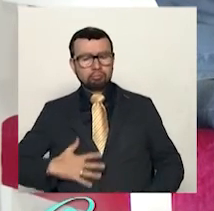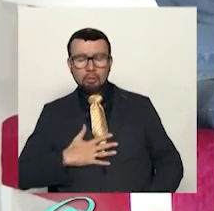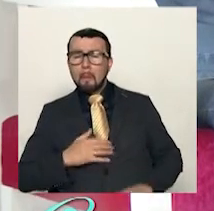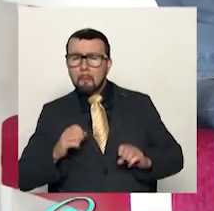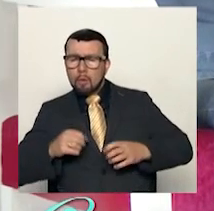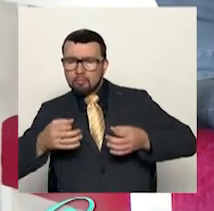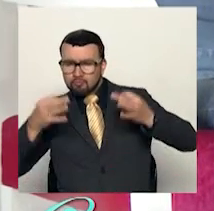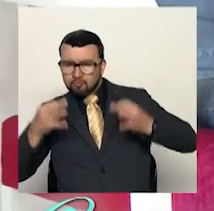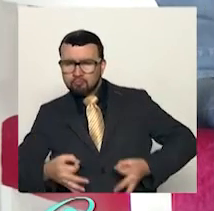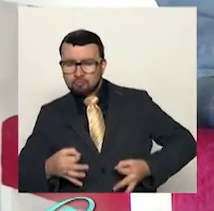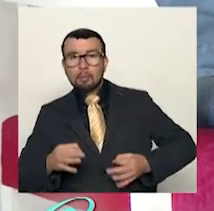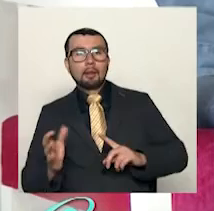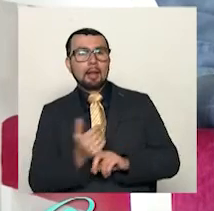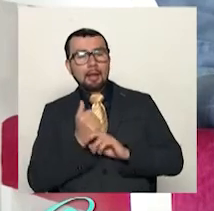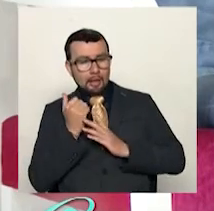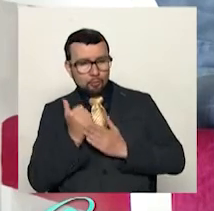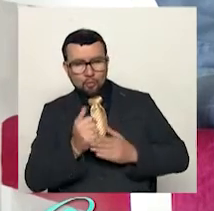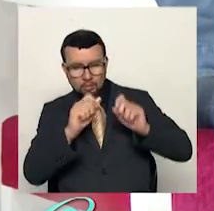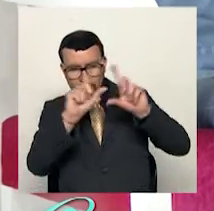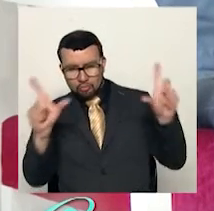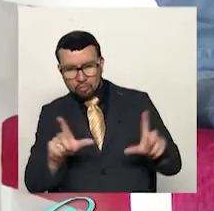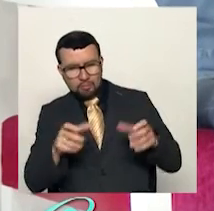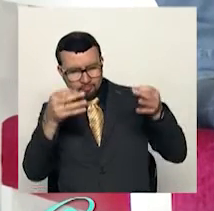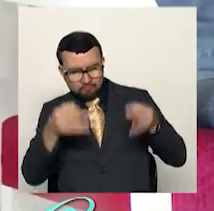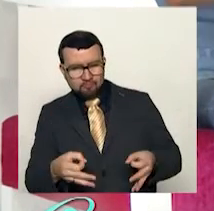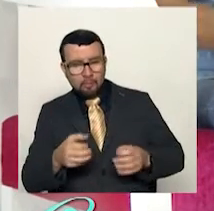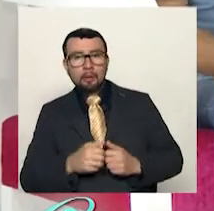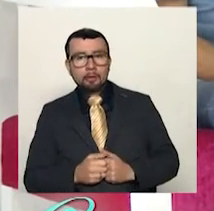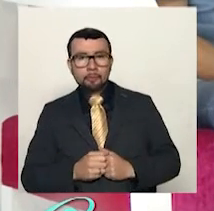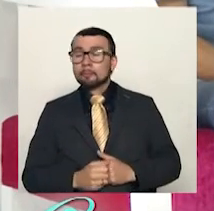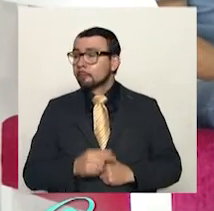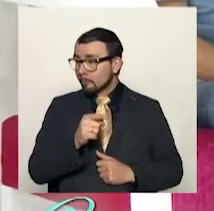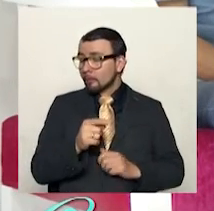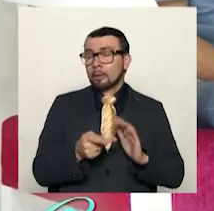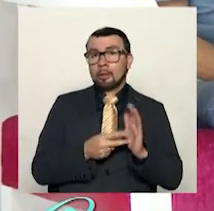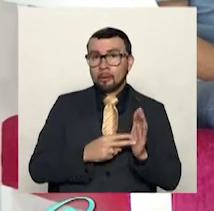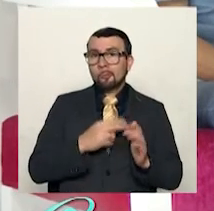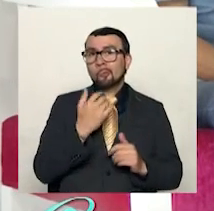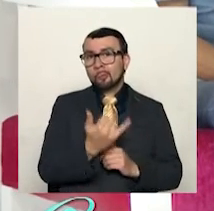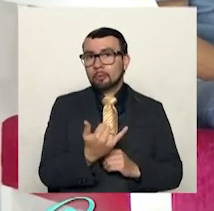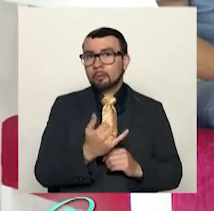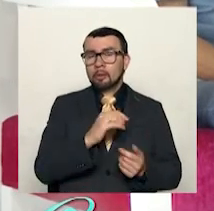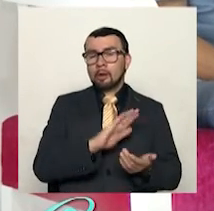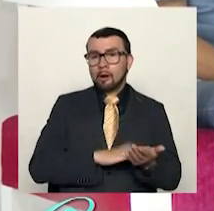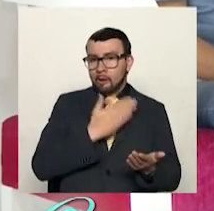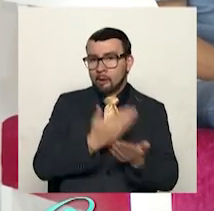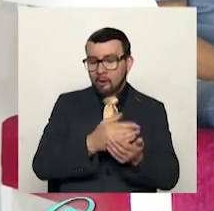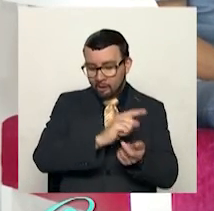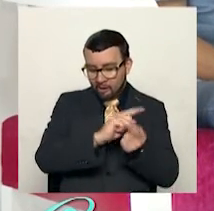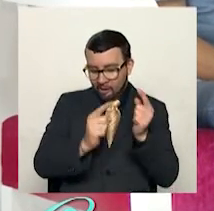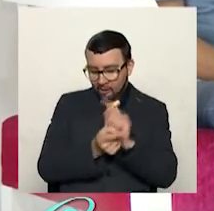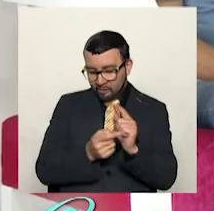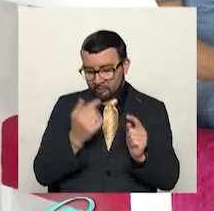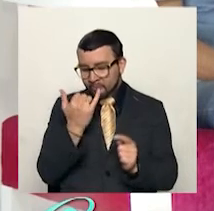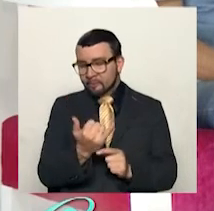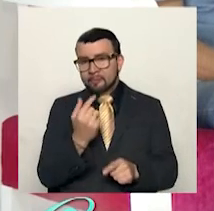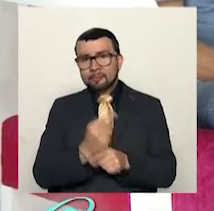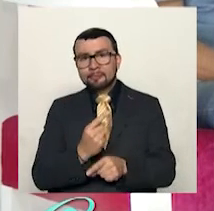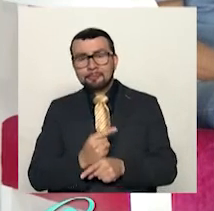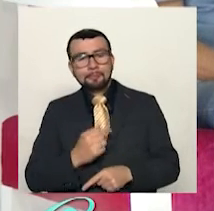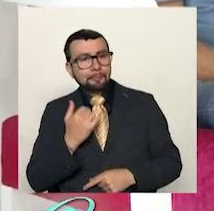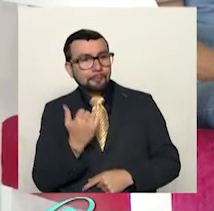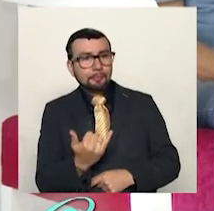un diagnóstico ideal. Y entonces miren cómo se volteó la película. Entonces el